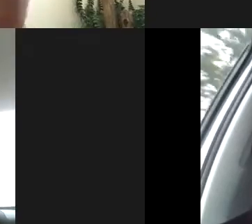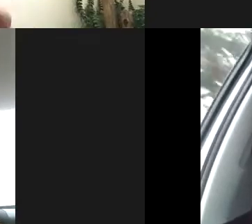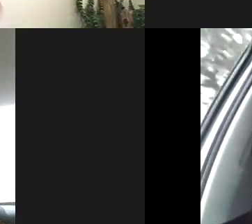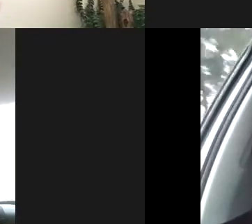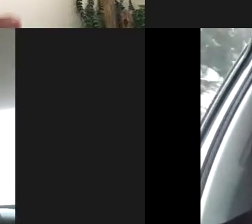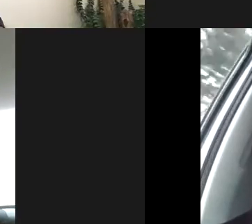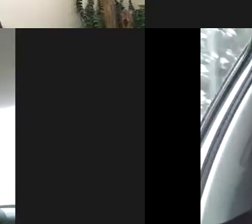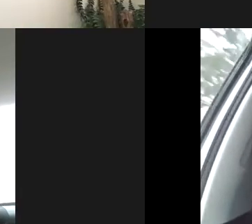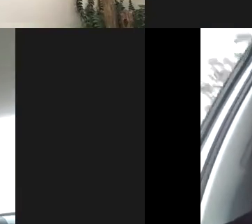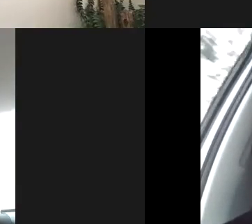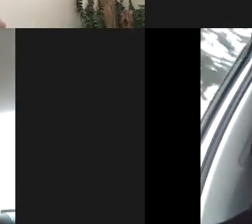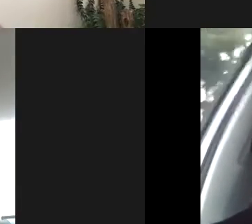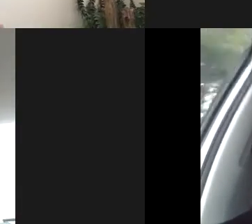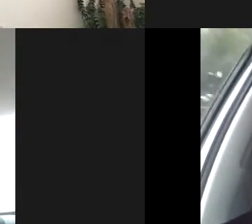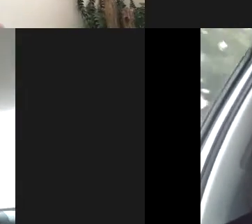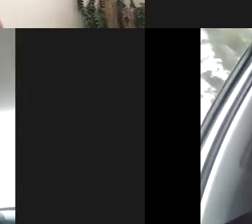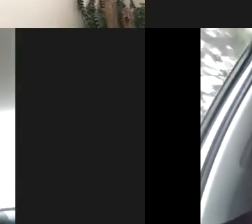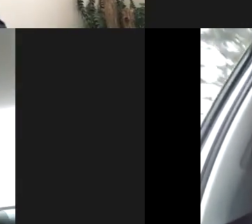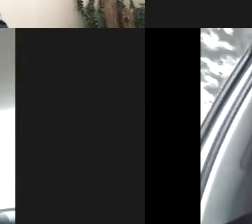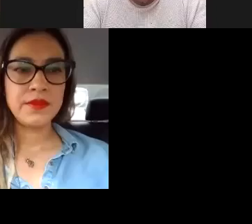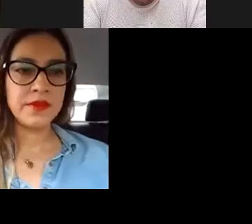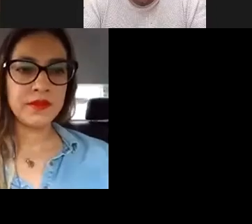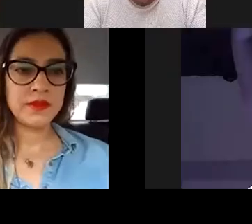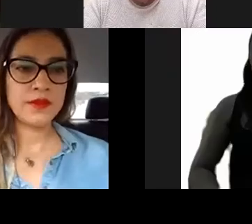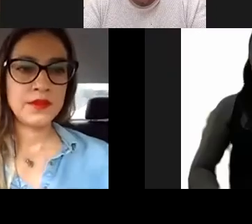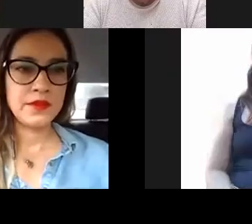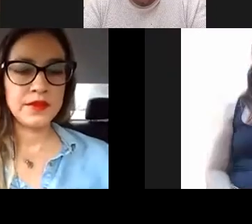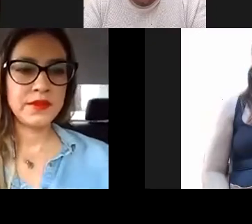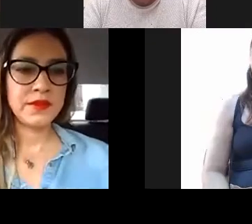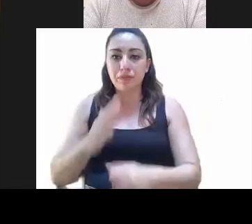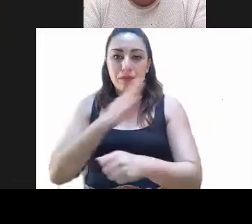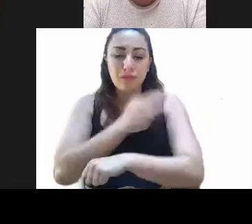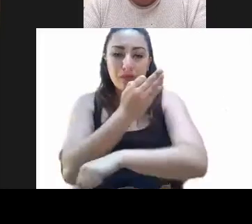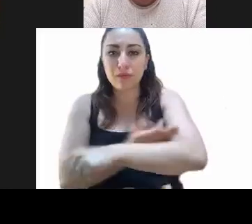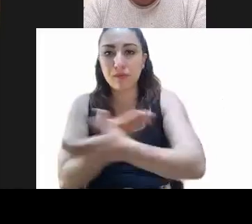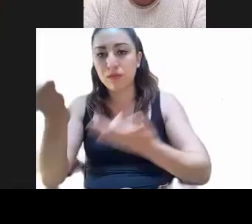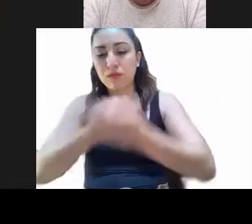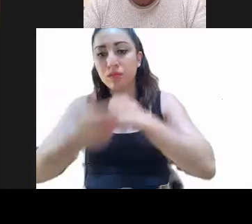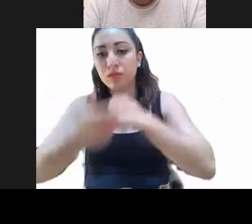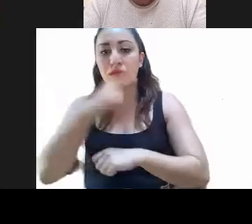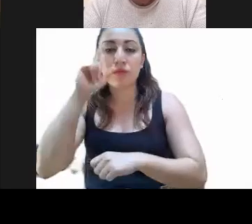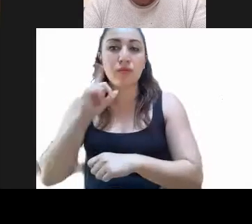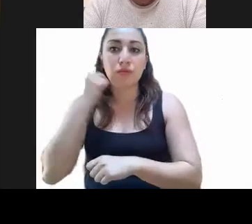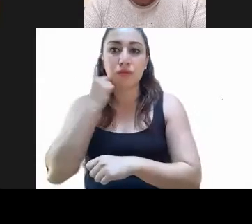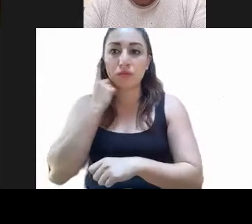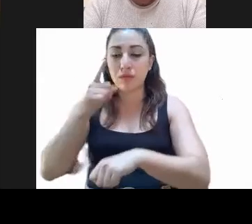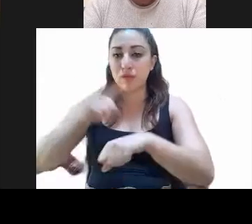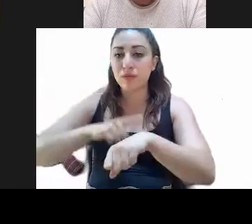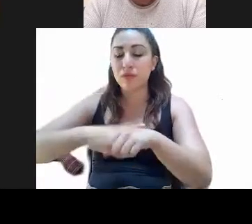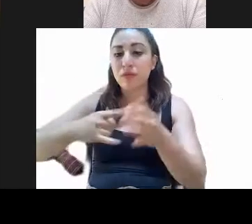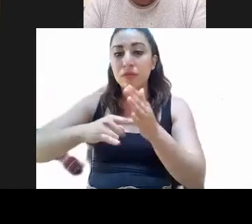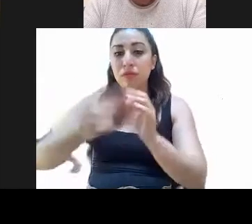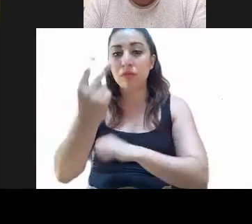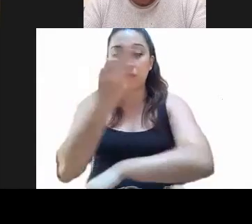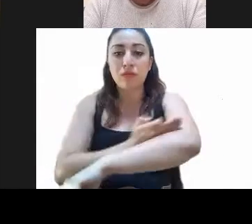Buenas tardes compañeras y compañeros deputados. Siendo las 14 horas con 5 minutos del día 24 de